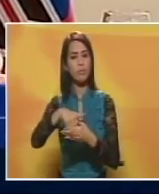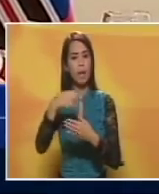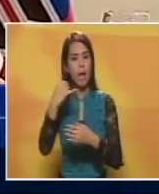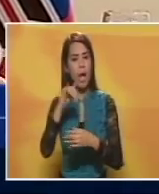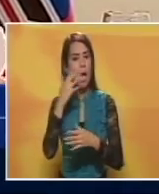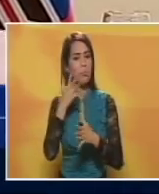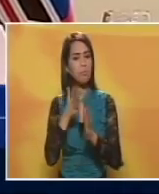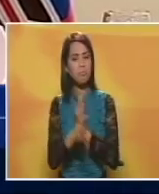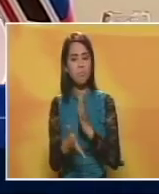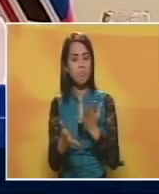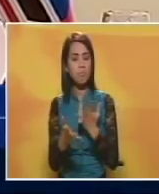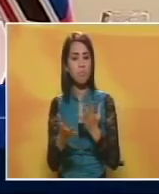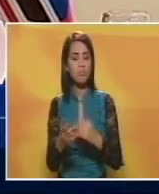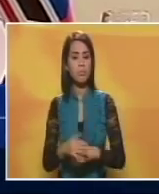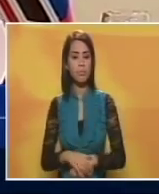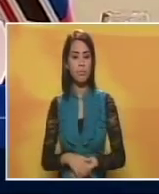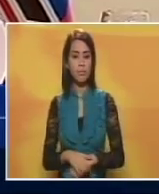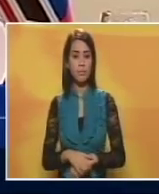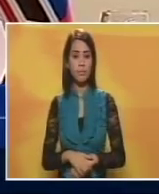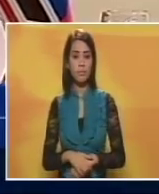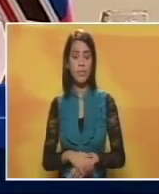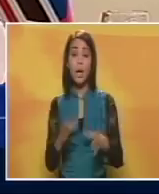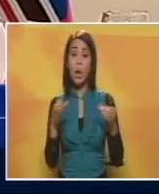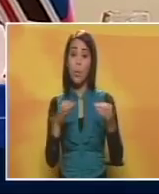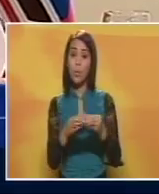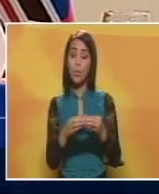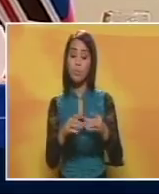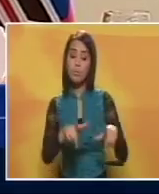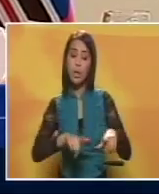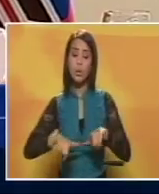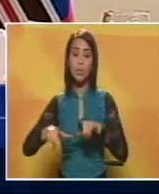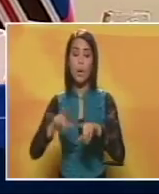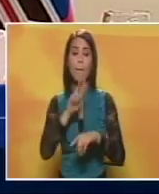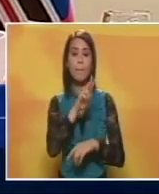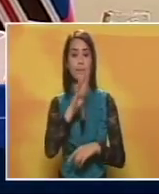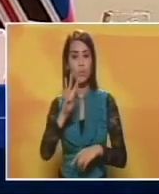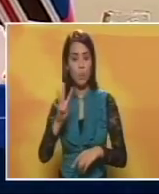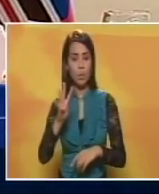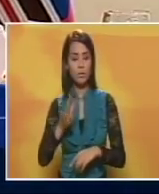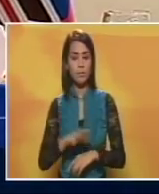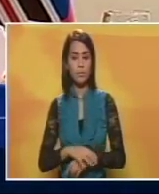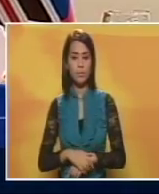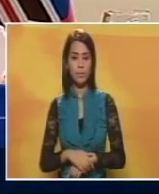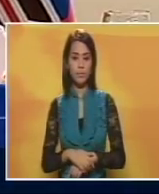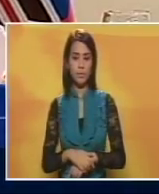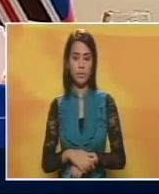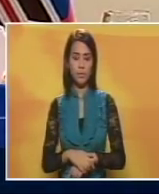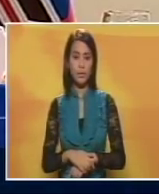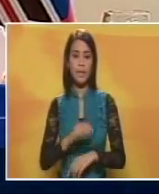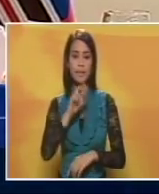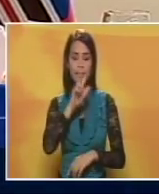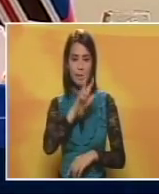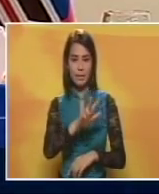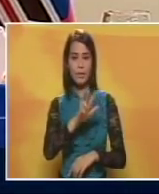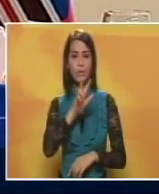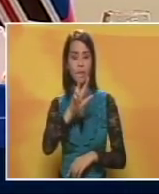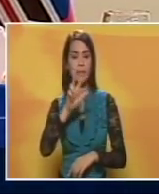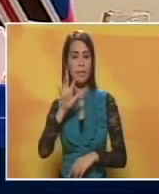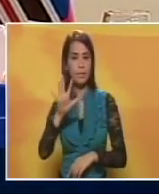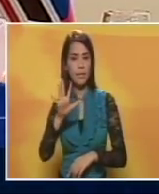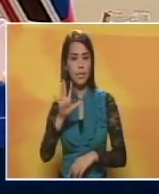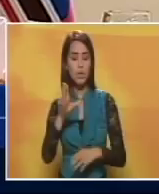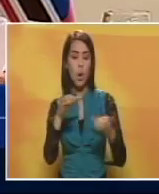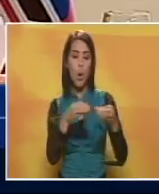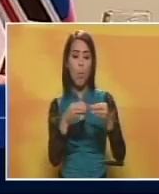que ya estamos con las juntas regionales, que son 24, tenemos 335